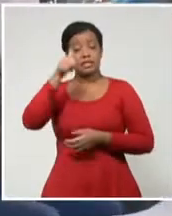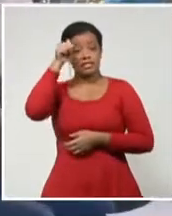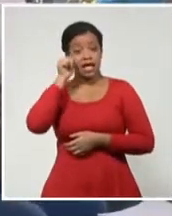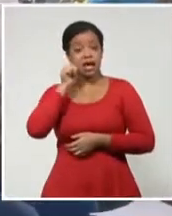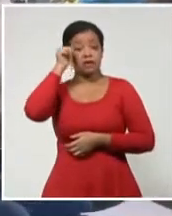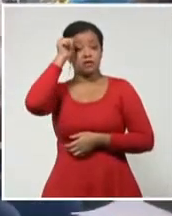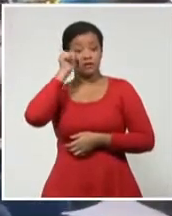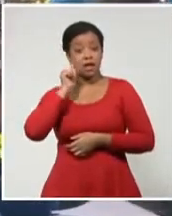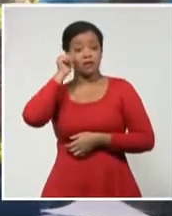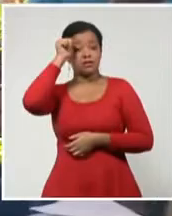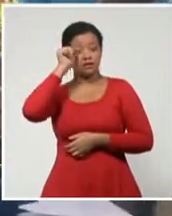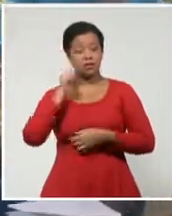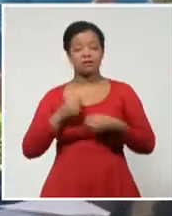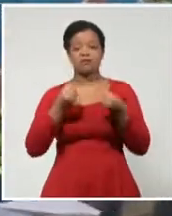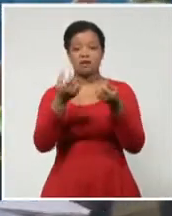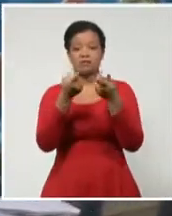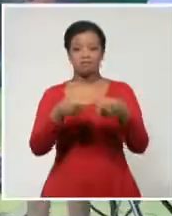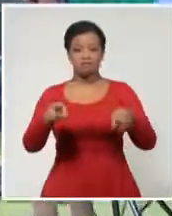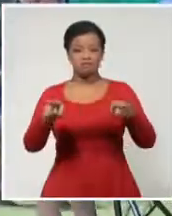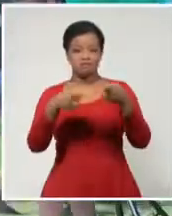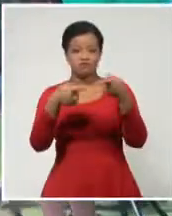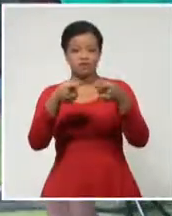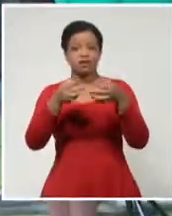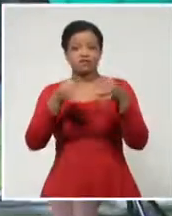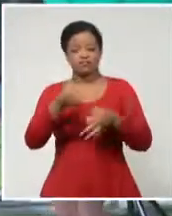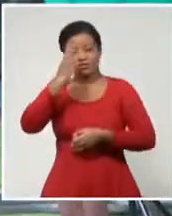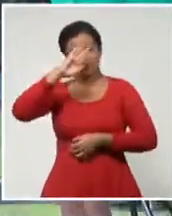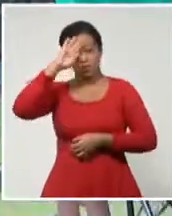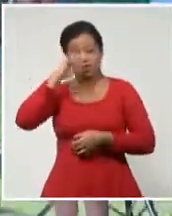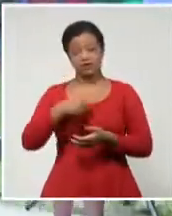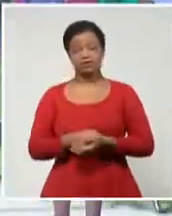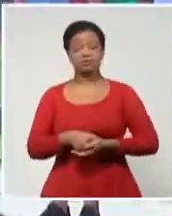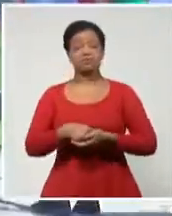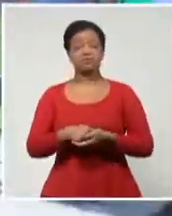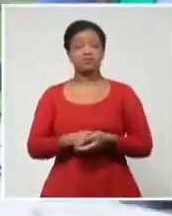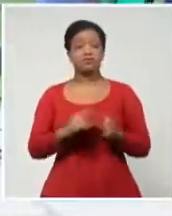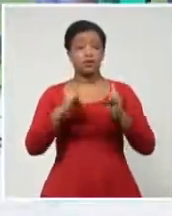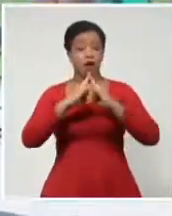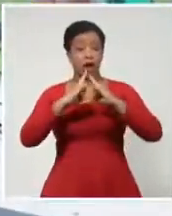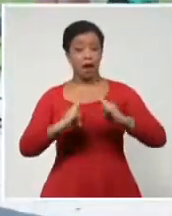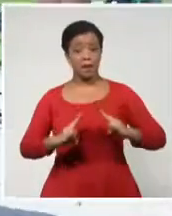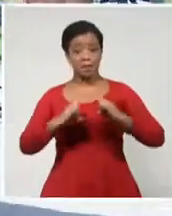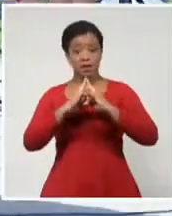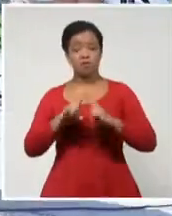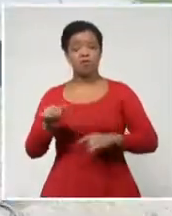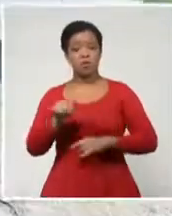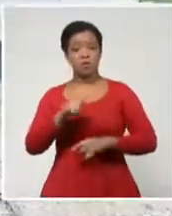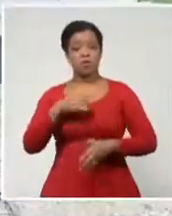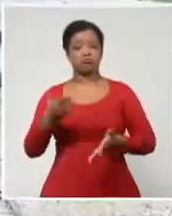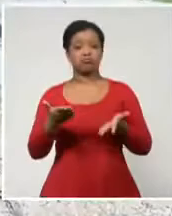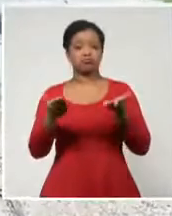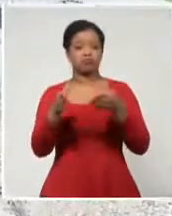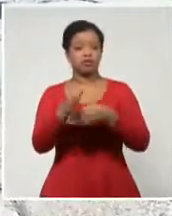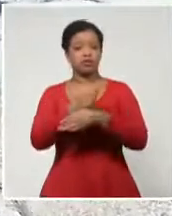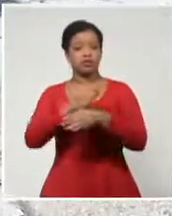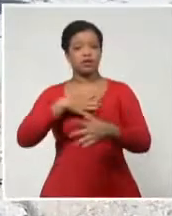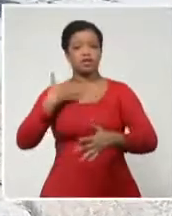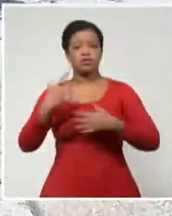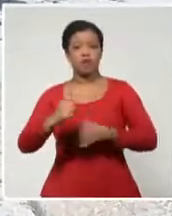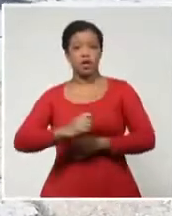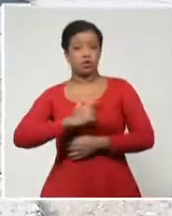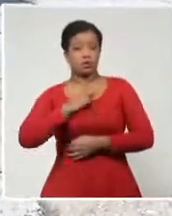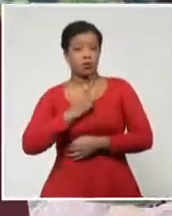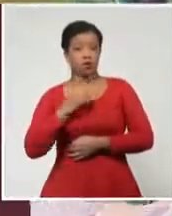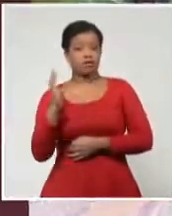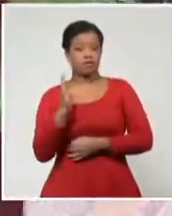de música popular y tradicional cubana. Los campismos también continuarán desarrollando actividades culturales para la recreación sana,